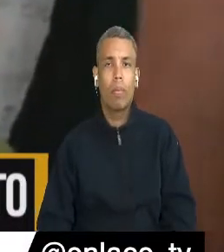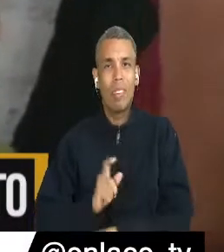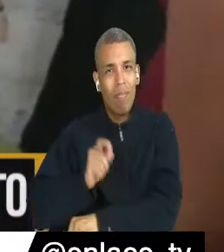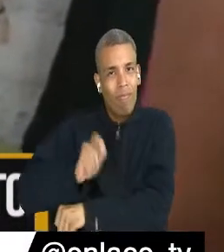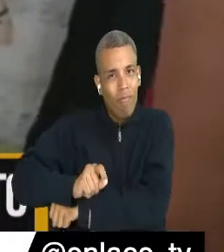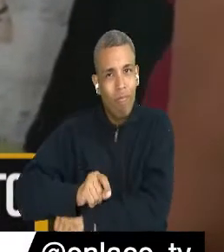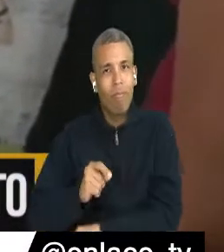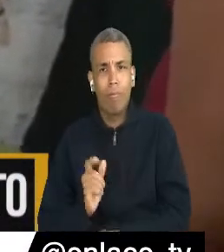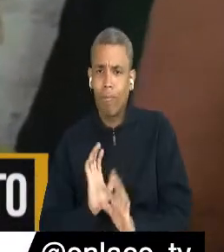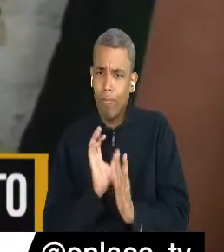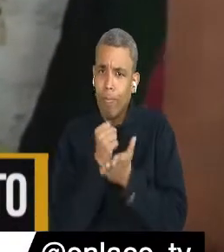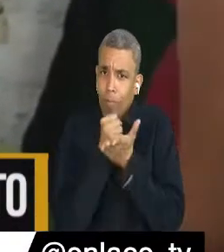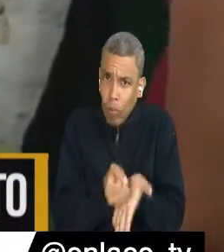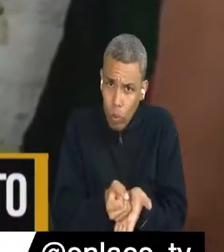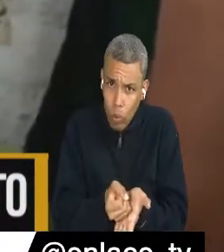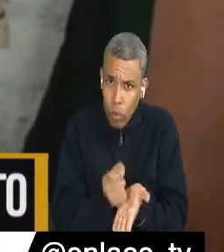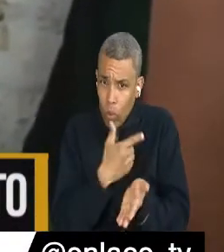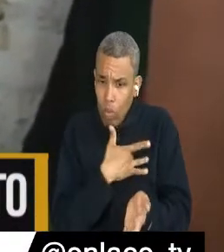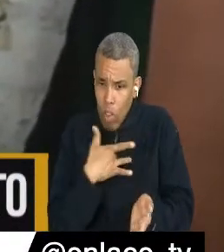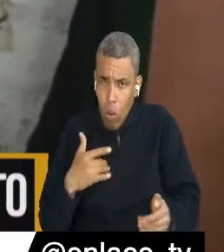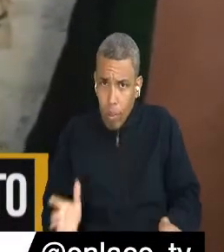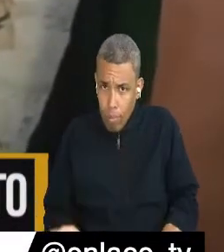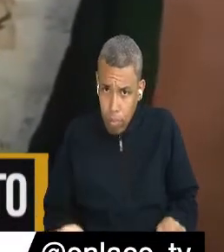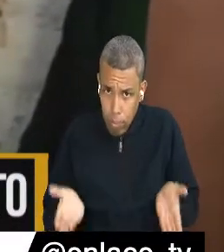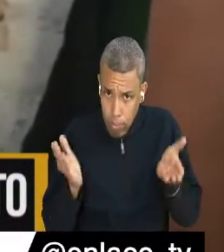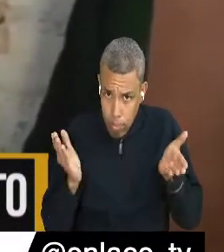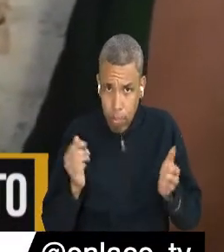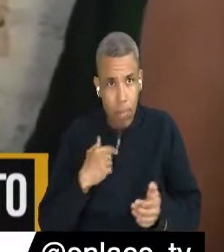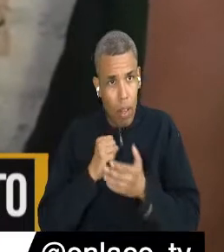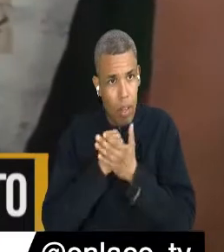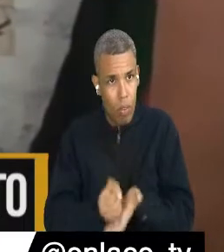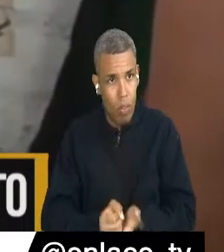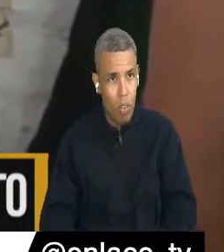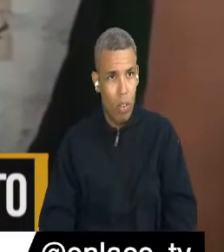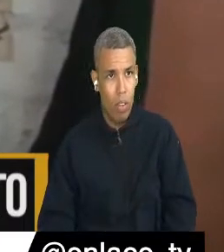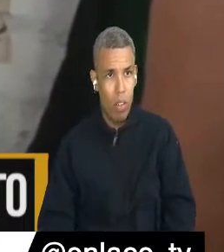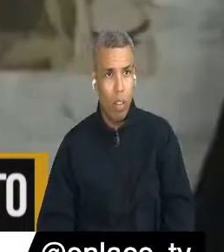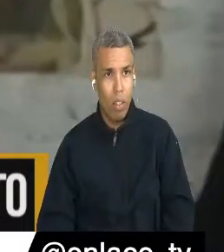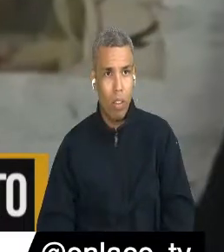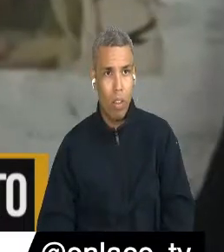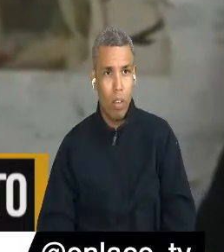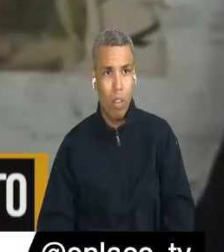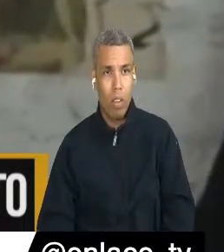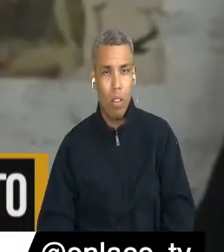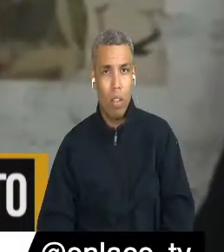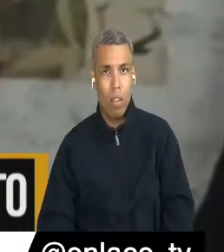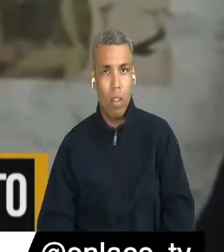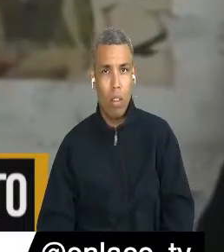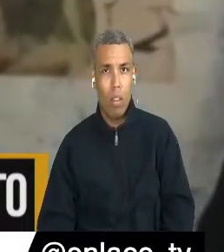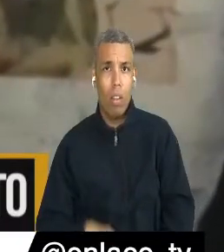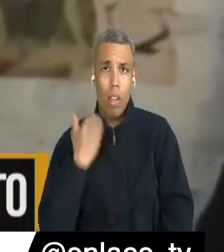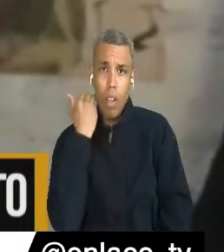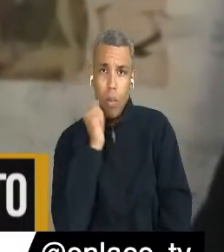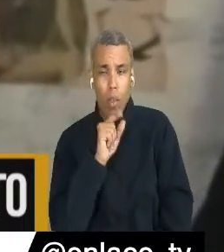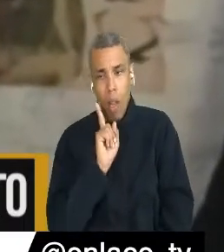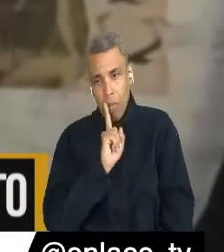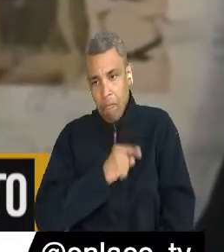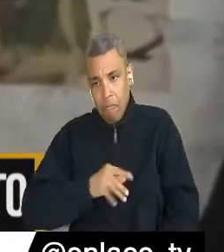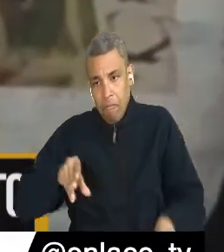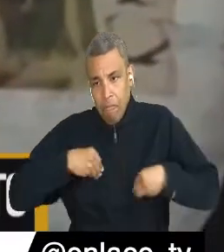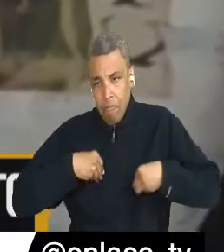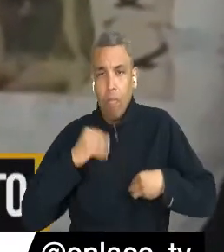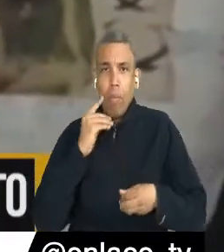Vamos a colaborar pues, para que le presten los primeros auxilios a usted. ¿Cómo se siente de salud? Finalmente, la mujer accede para su traslado a